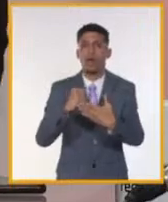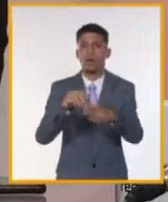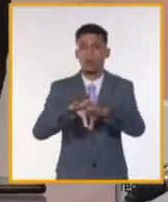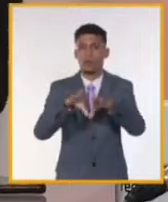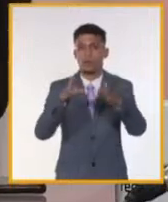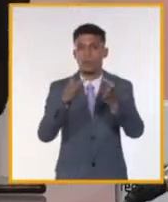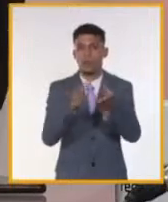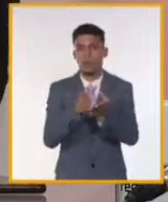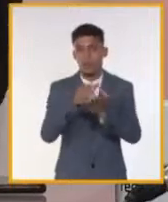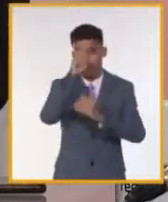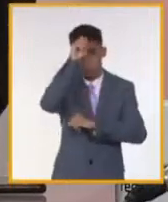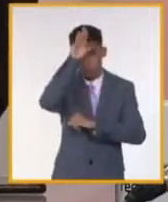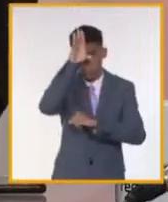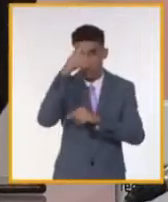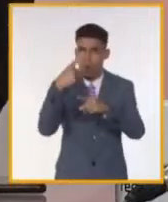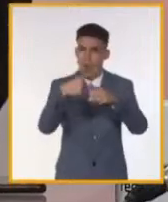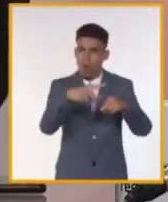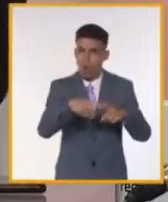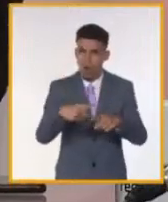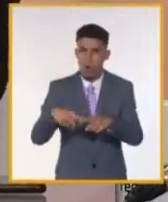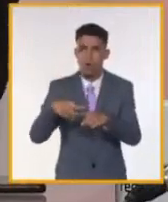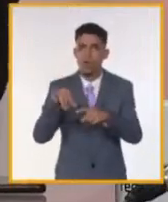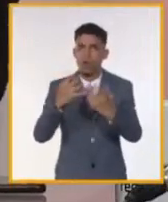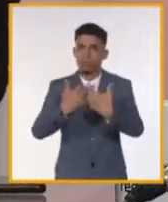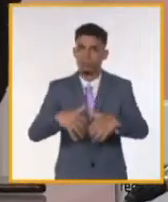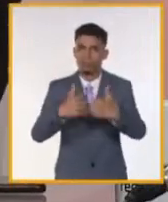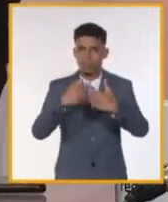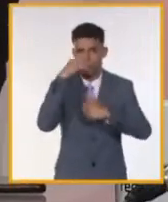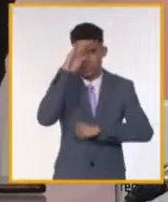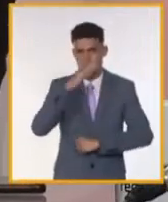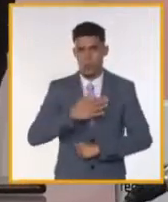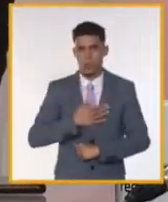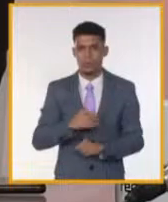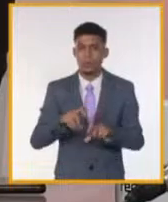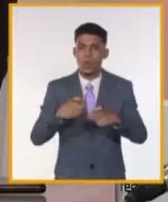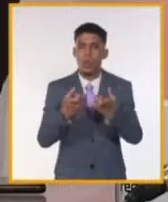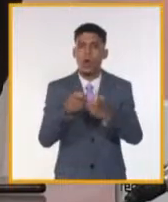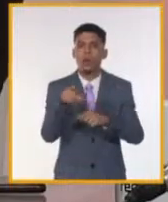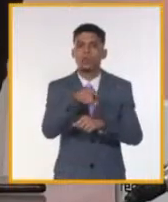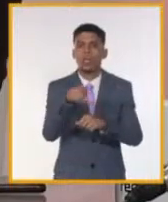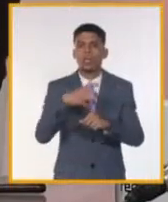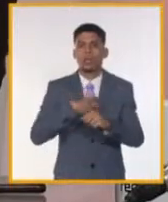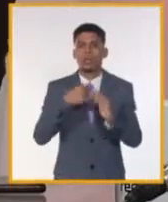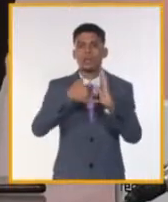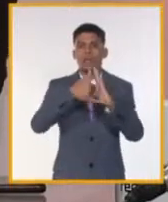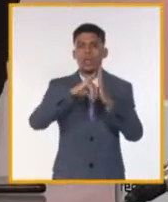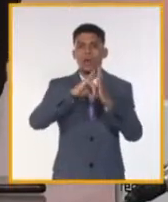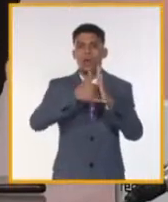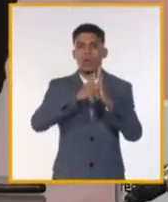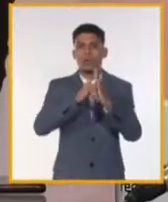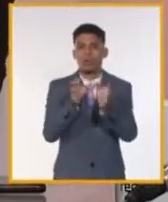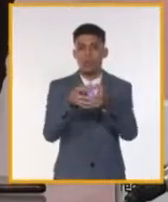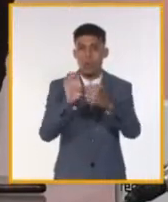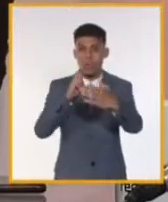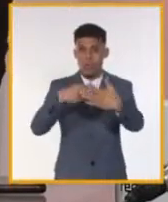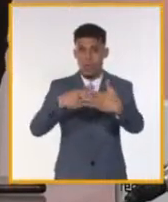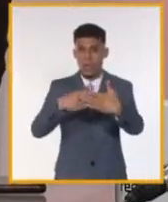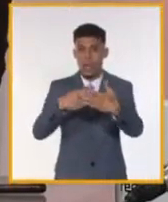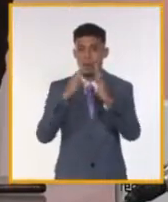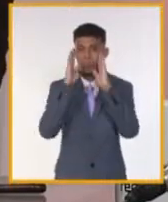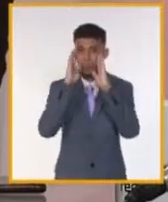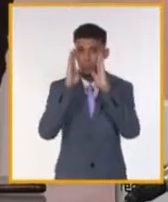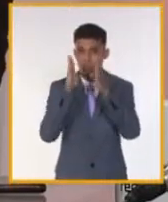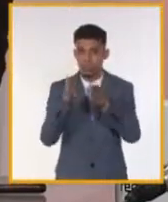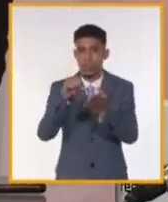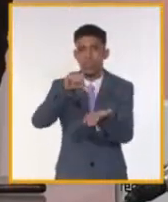sino incluso la del níquel y a otras producciones del país. ¿Y cuáles son hoy los proyectos en los que el grupo se concentra, el Centro de